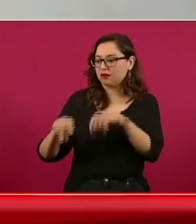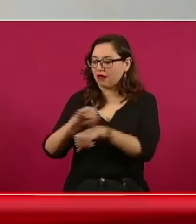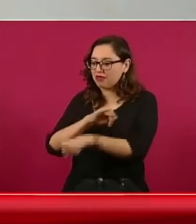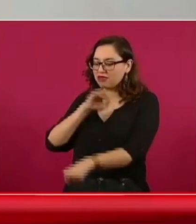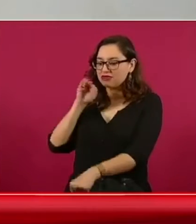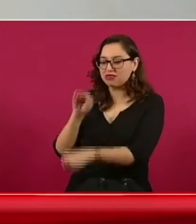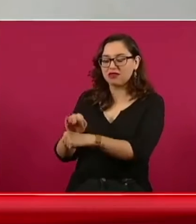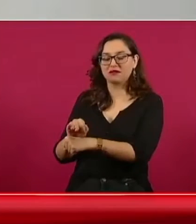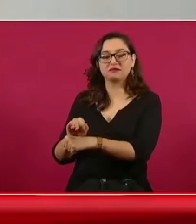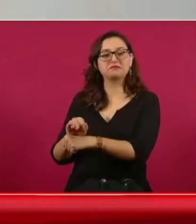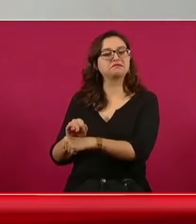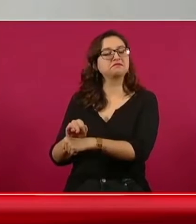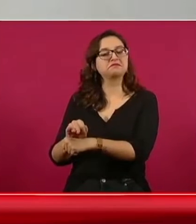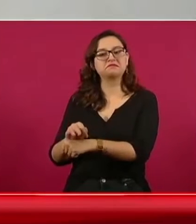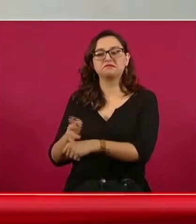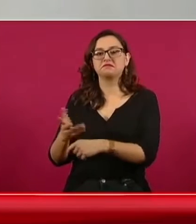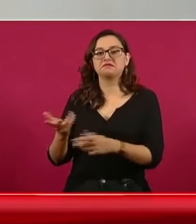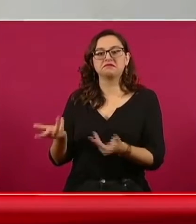para